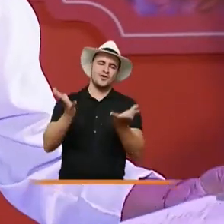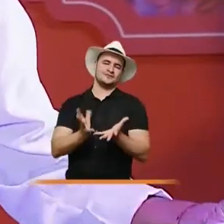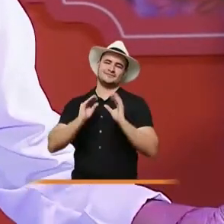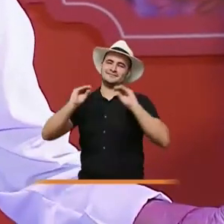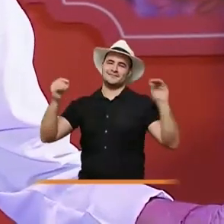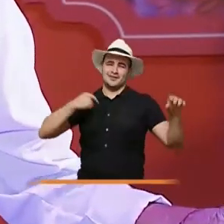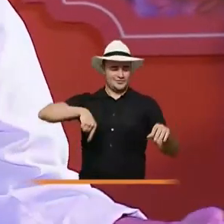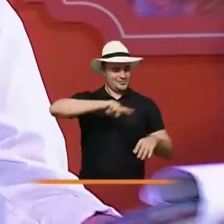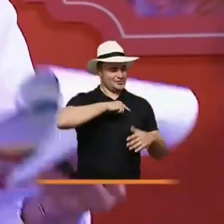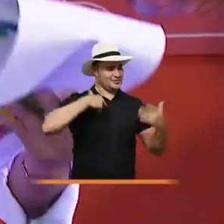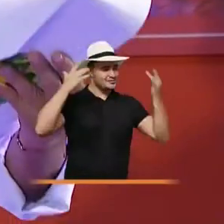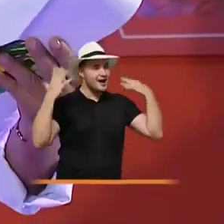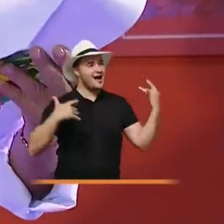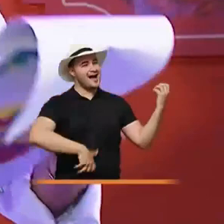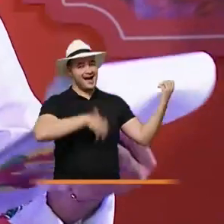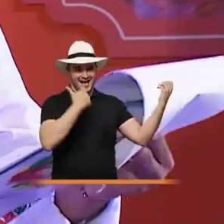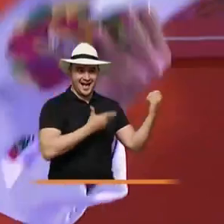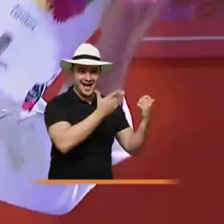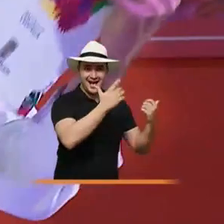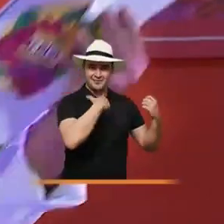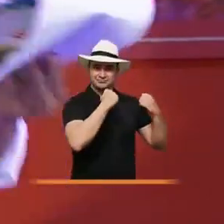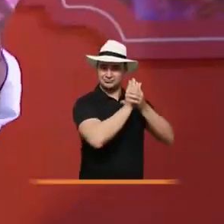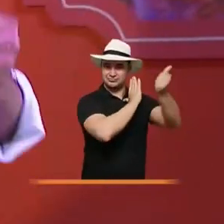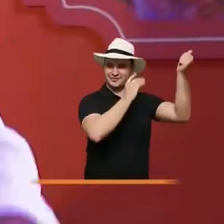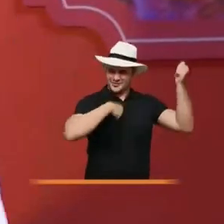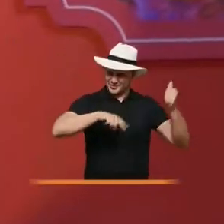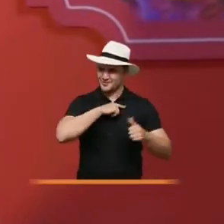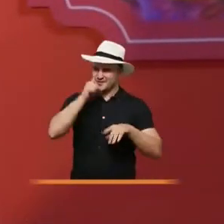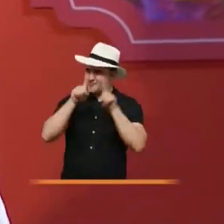creemos juanes para cantar como titanes